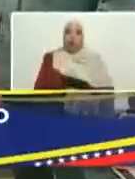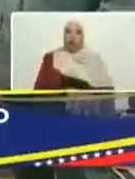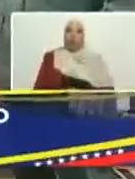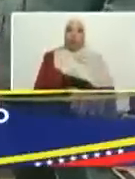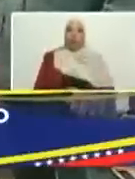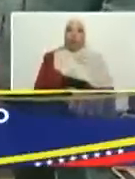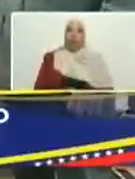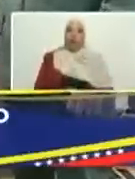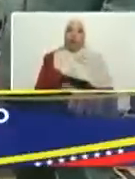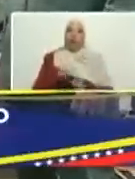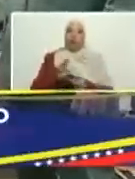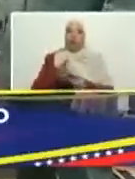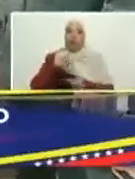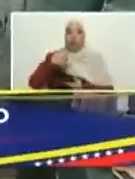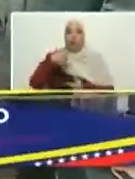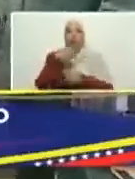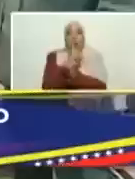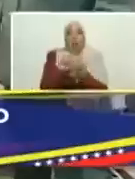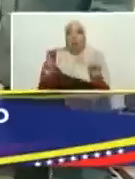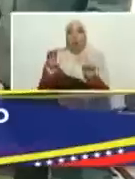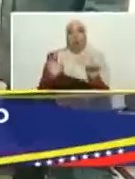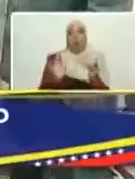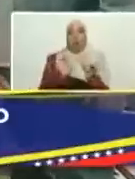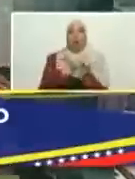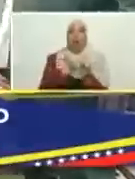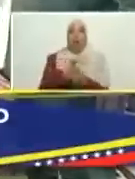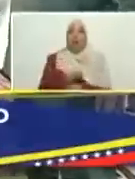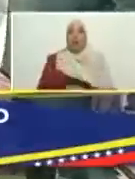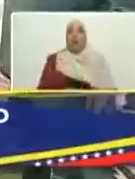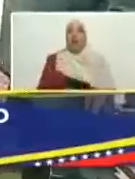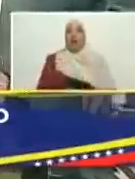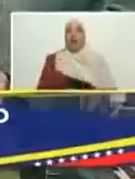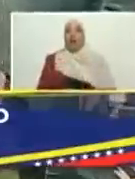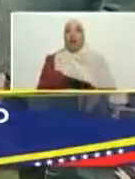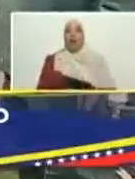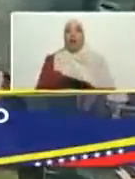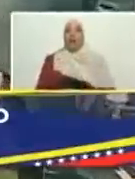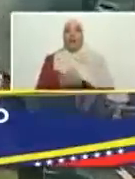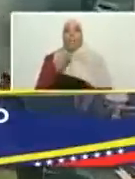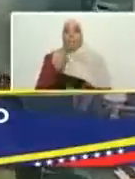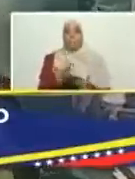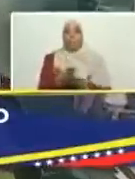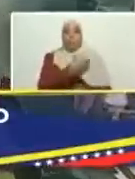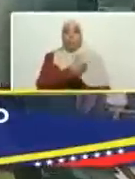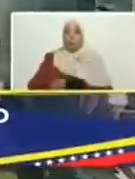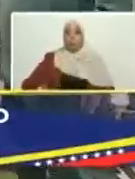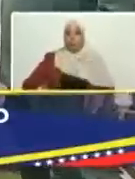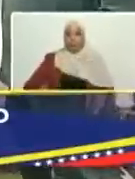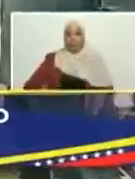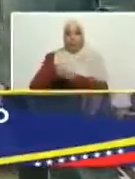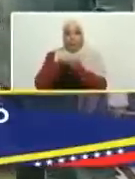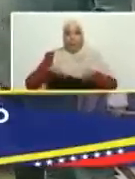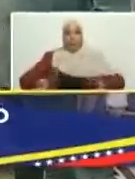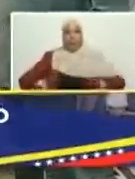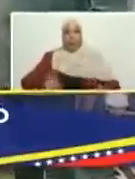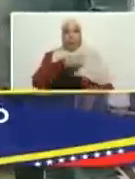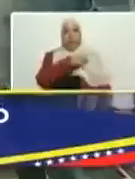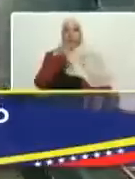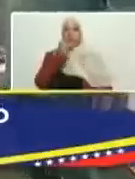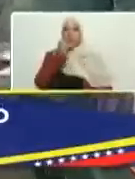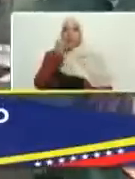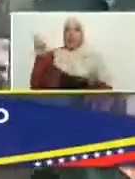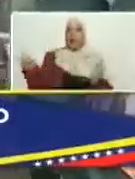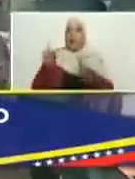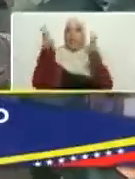protagónica, su democracia directa. Bueno, muchas gracias. Fuerza Armada Nacional Bolivariana, al combate, a la batalla y a la victoria